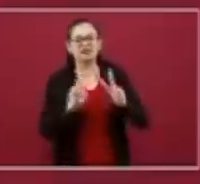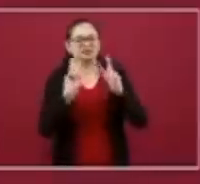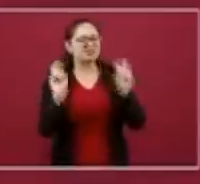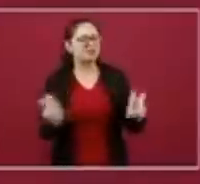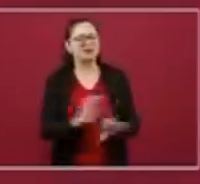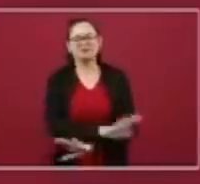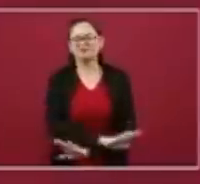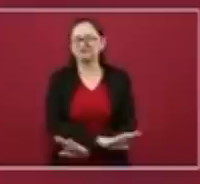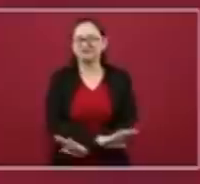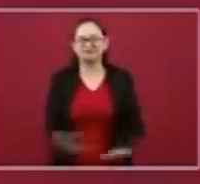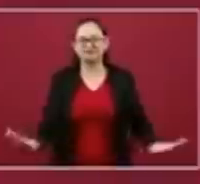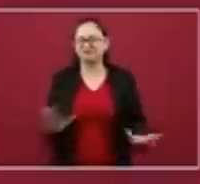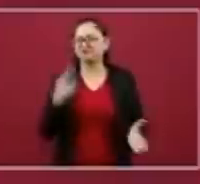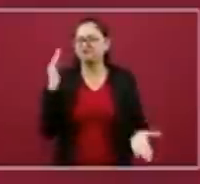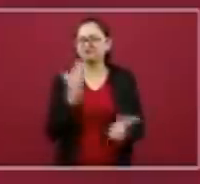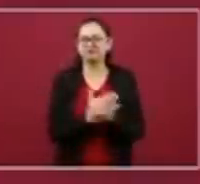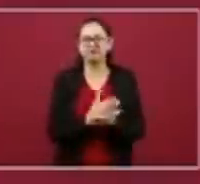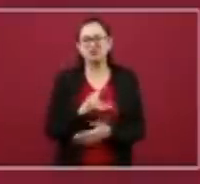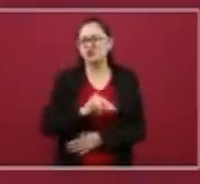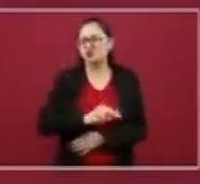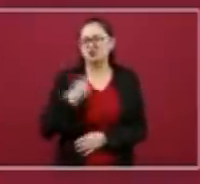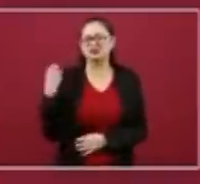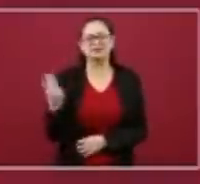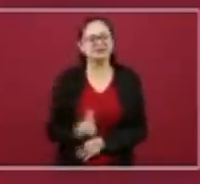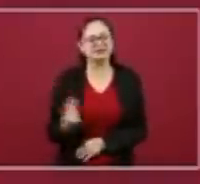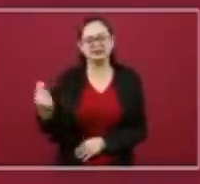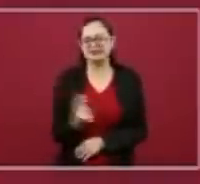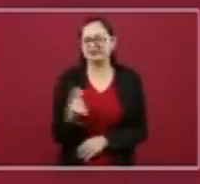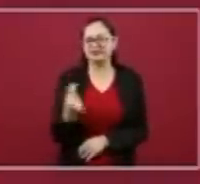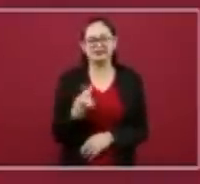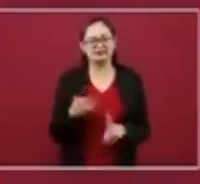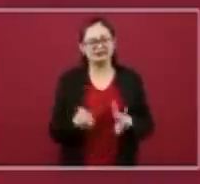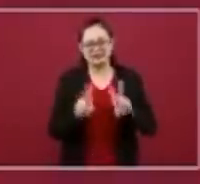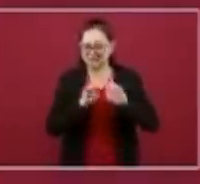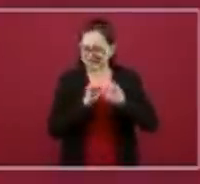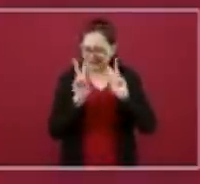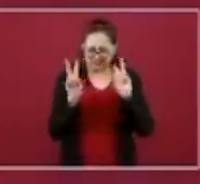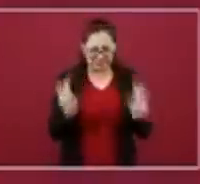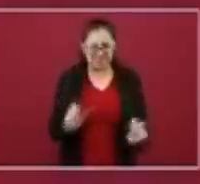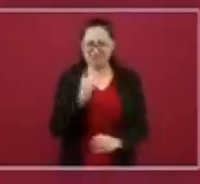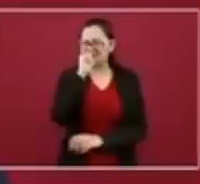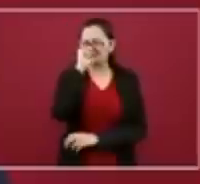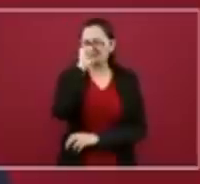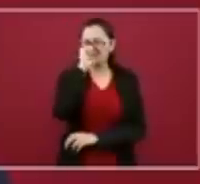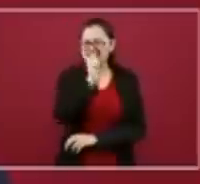sea prudente hablar de ese tema.